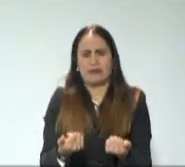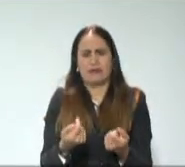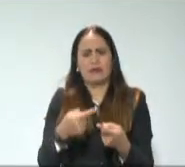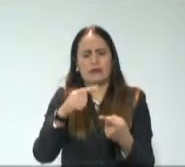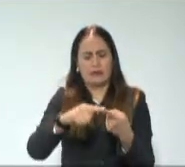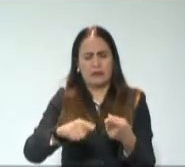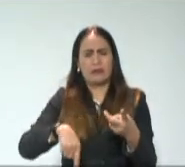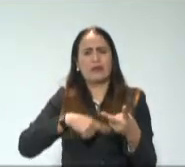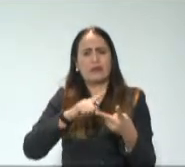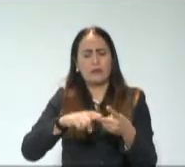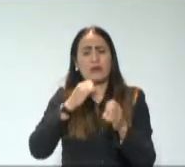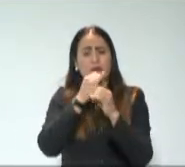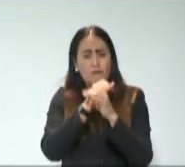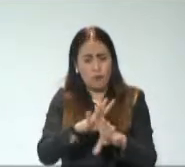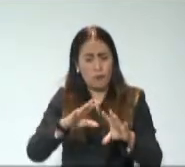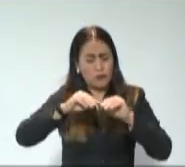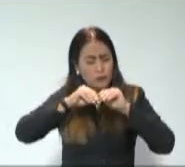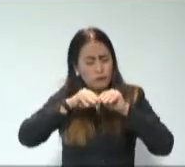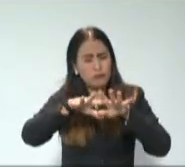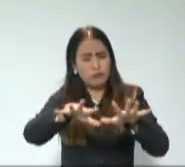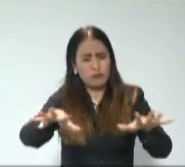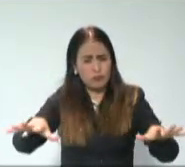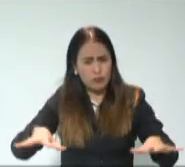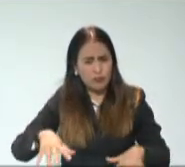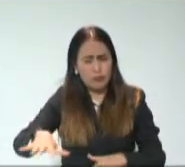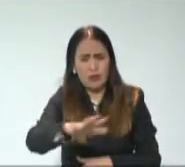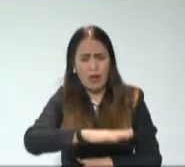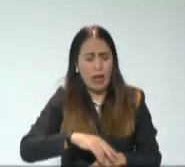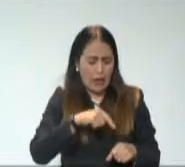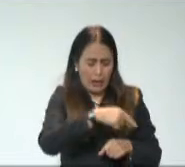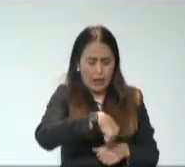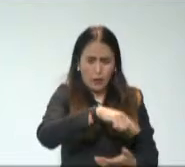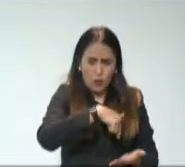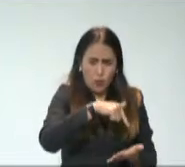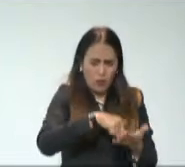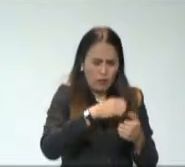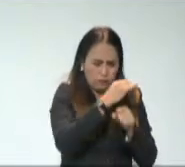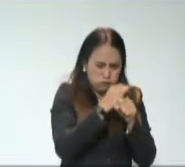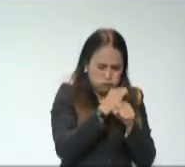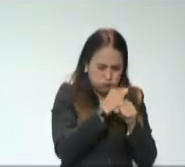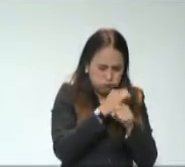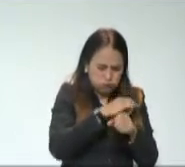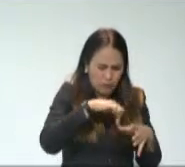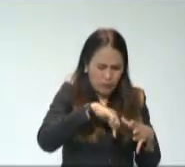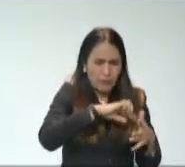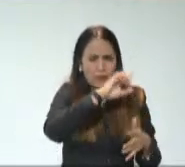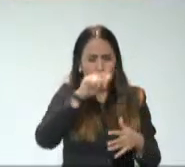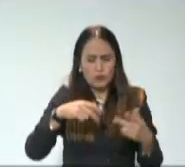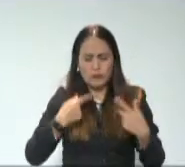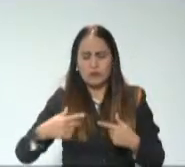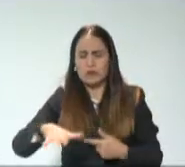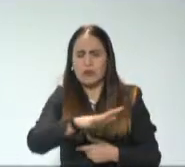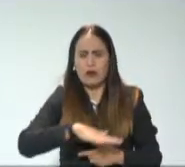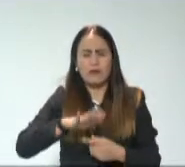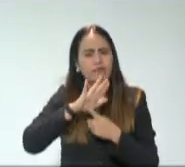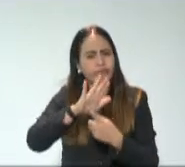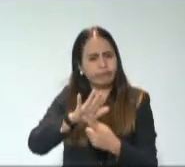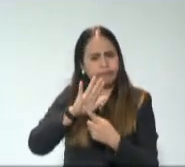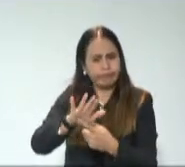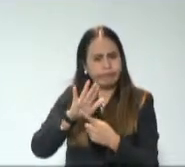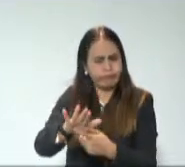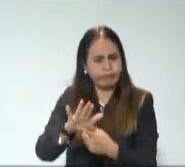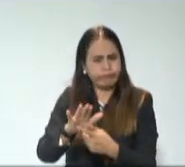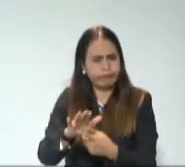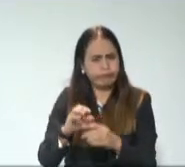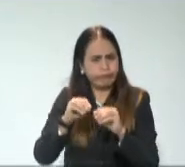utilidad de la información que se está haciendo accesible de manera pública no es